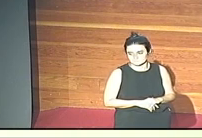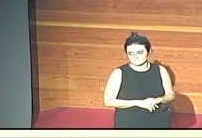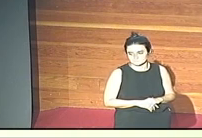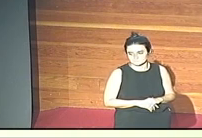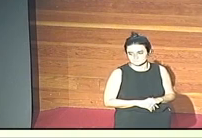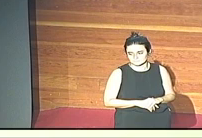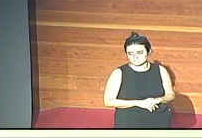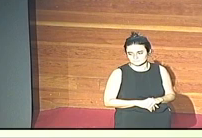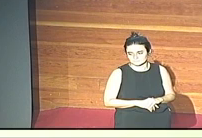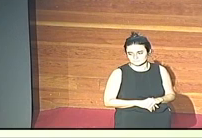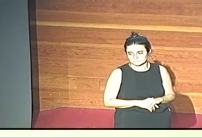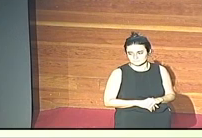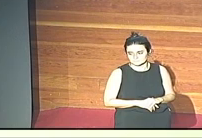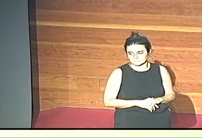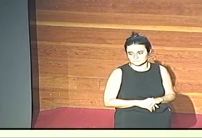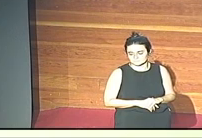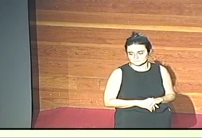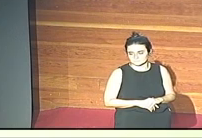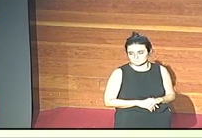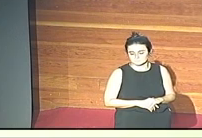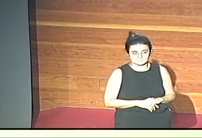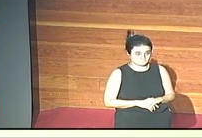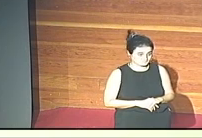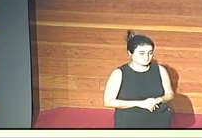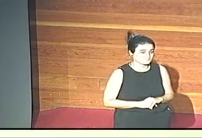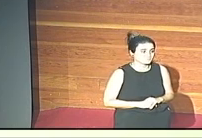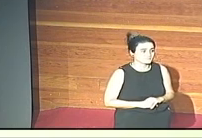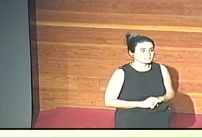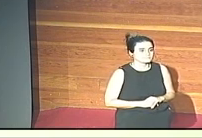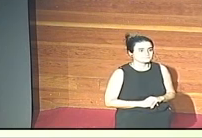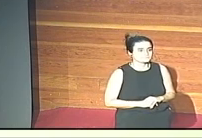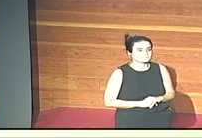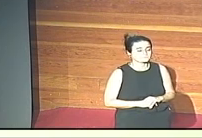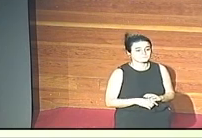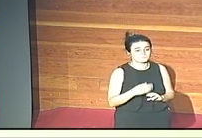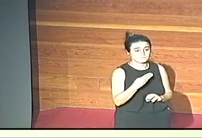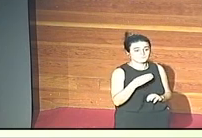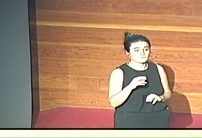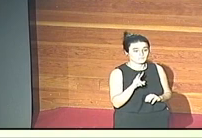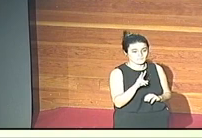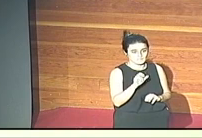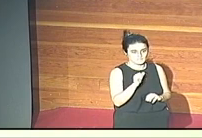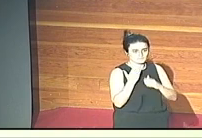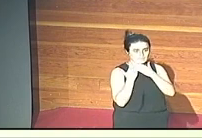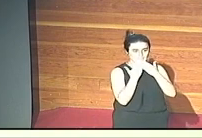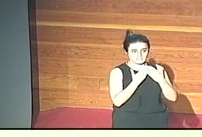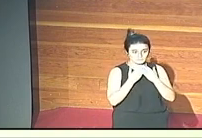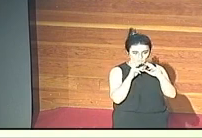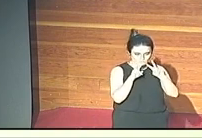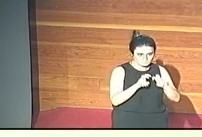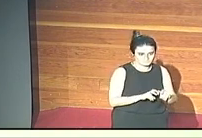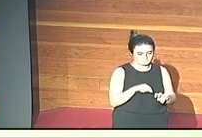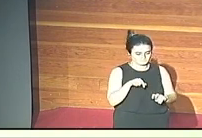bueno pues en el estudio de la fundación bbva también se les preguntaba a los ciudadanos